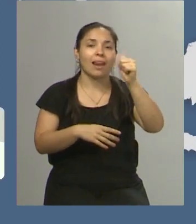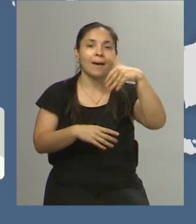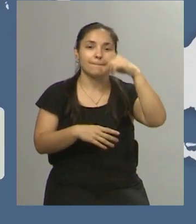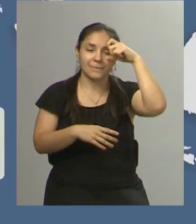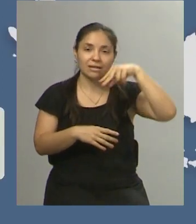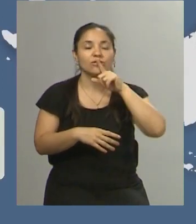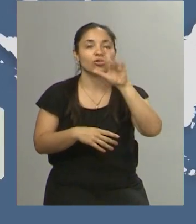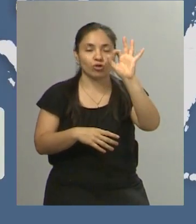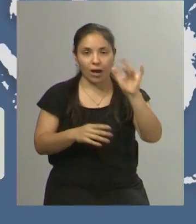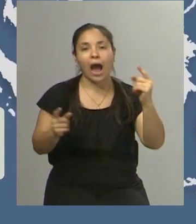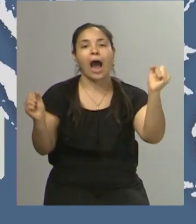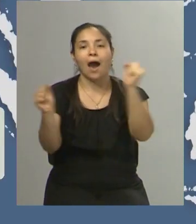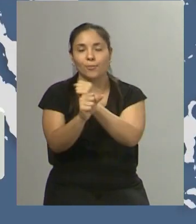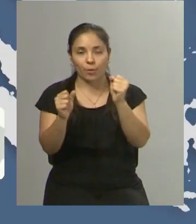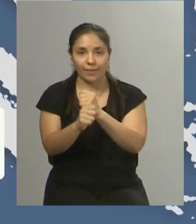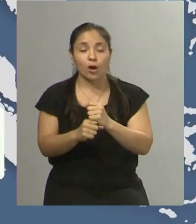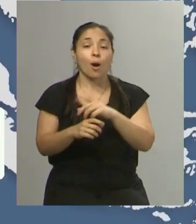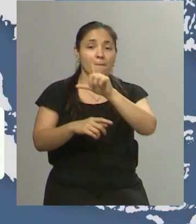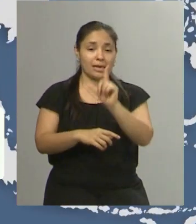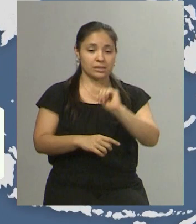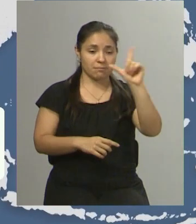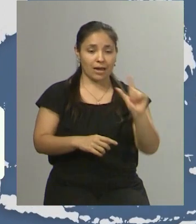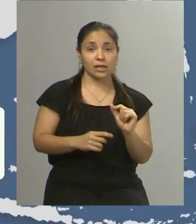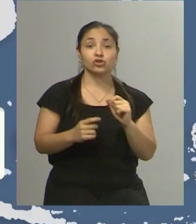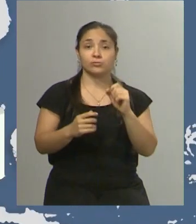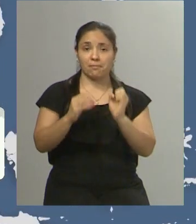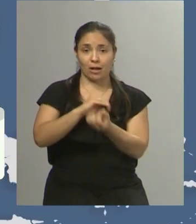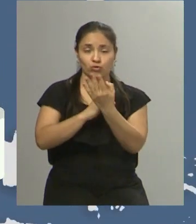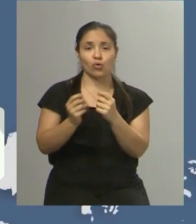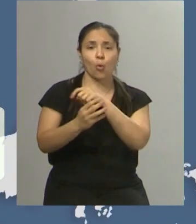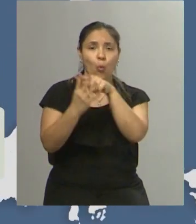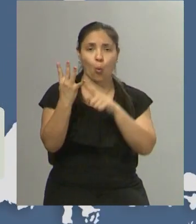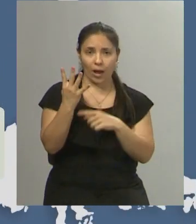aprobado por los 4 países miembros del Mercosur.